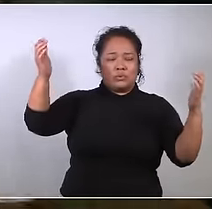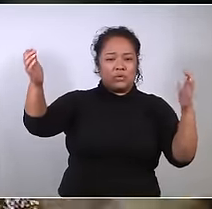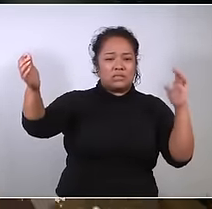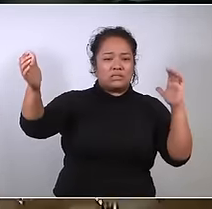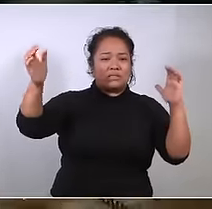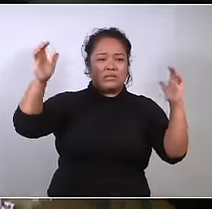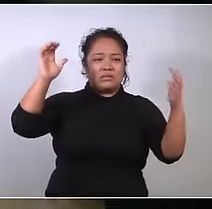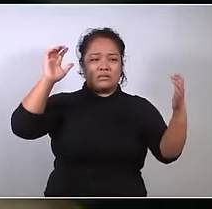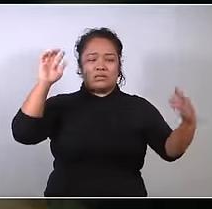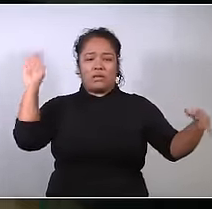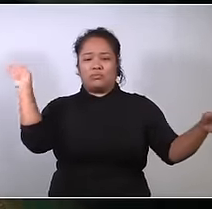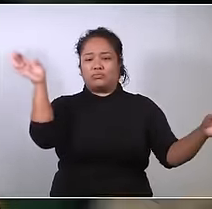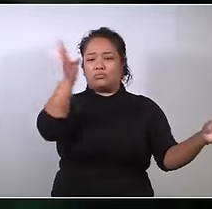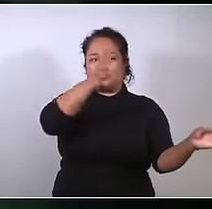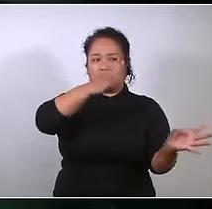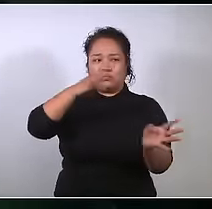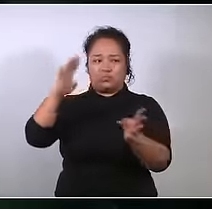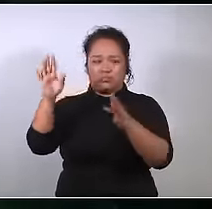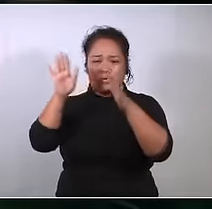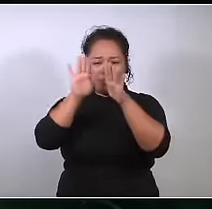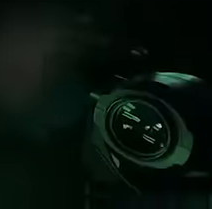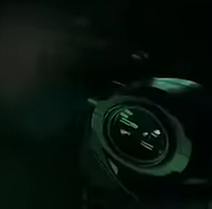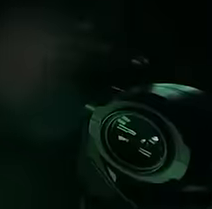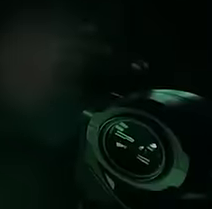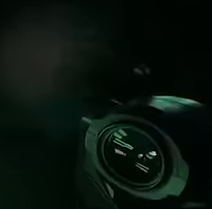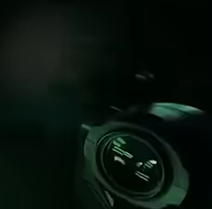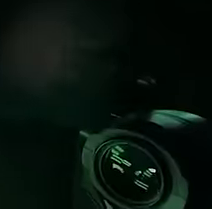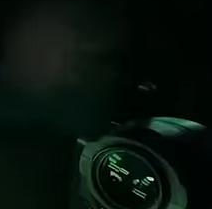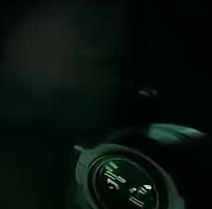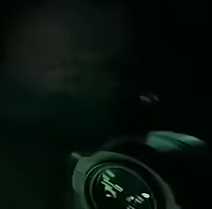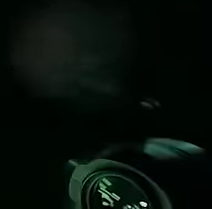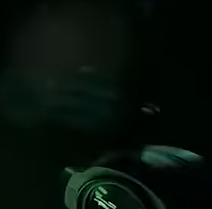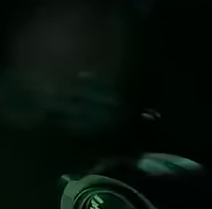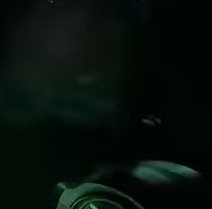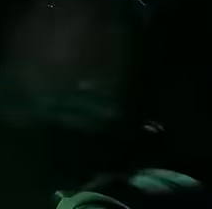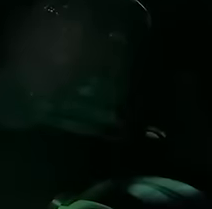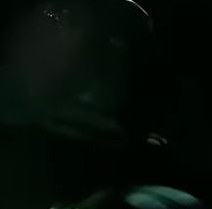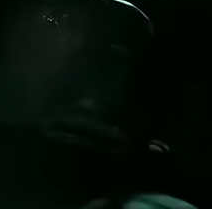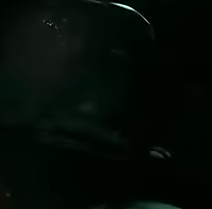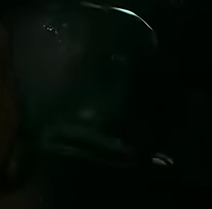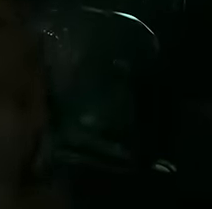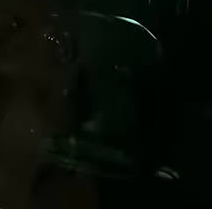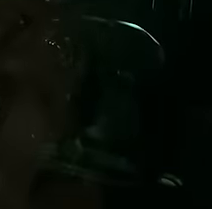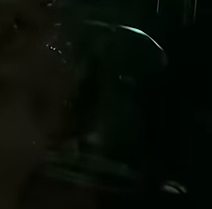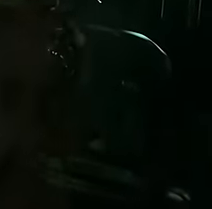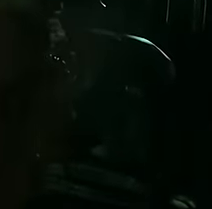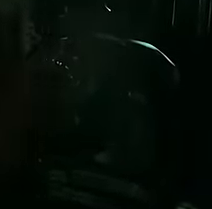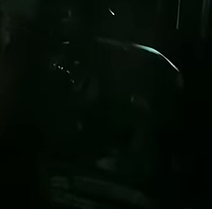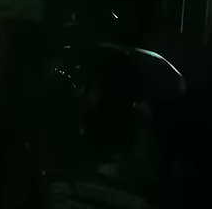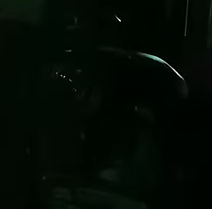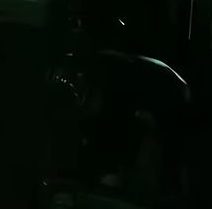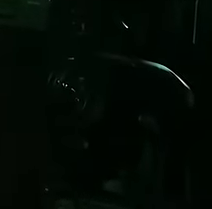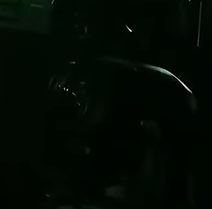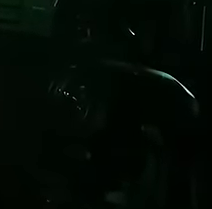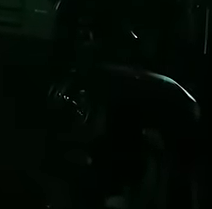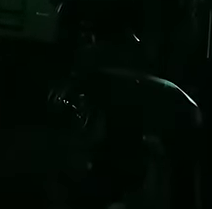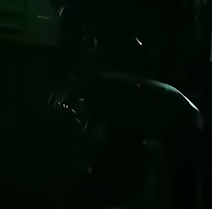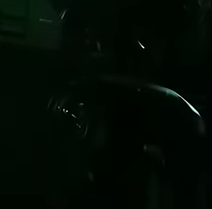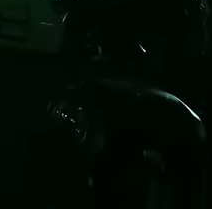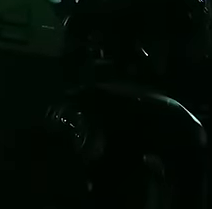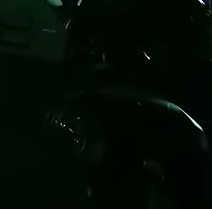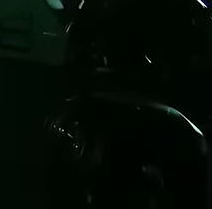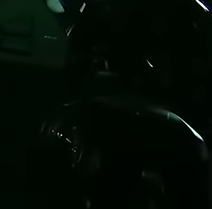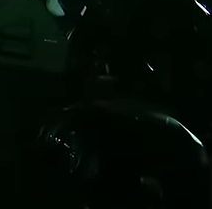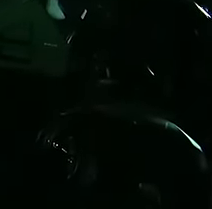Que las tempestades callas y tu reino sobre todo reino